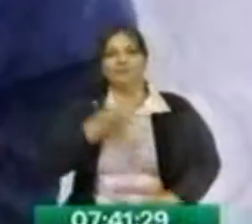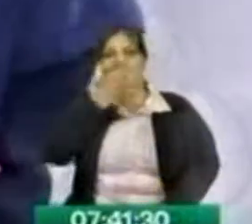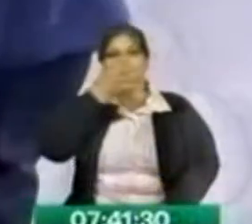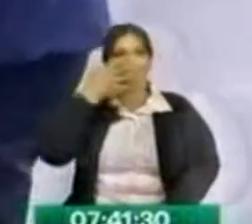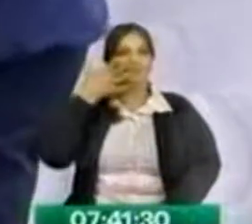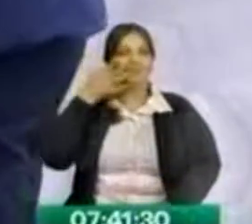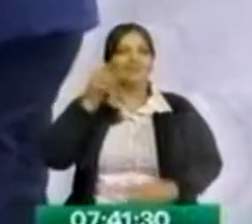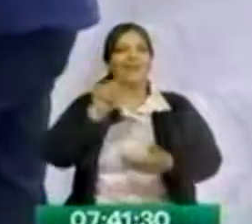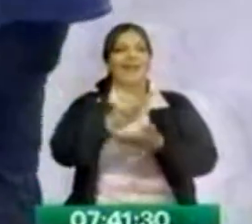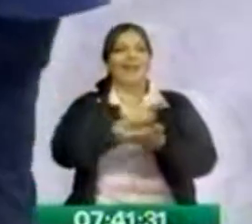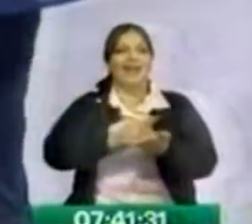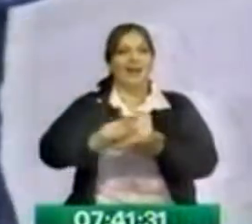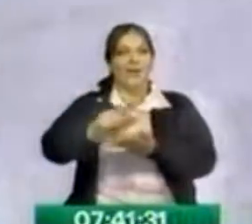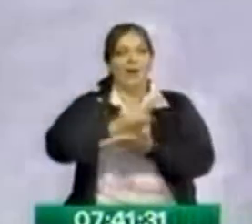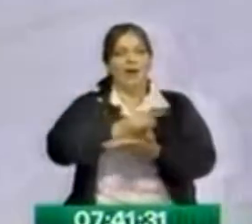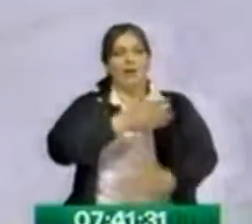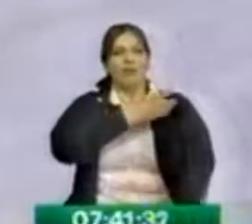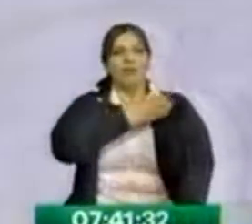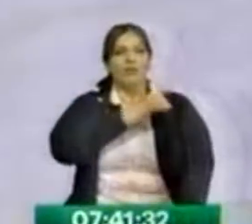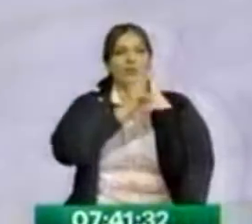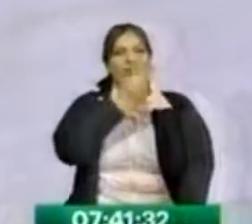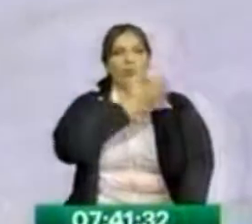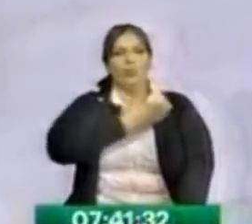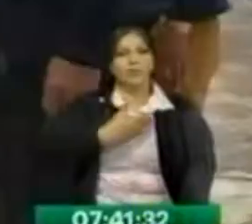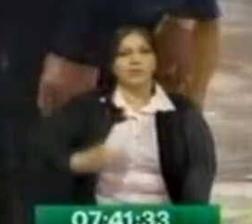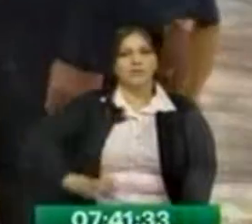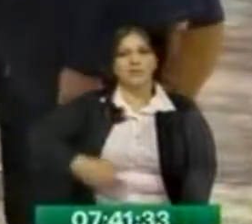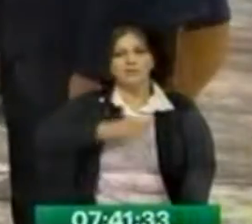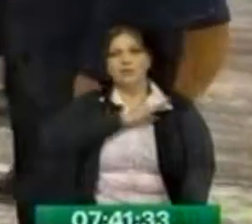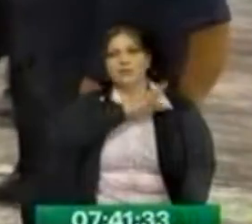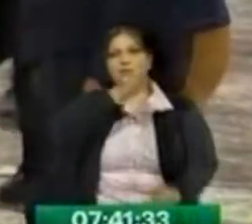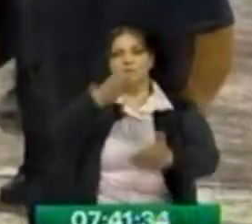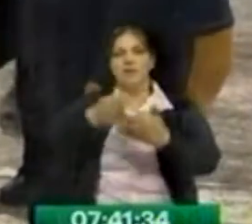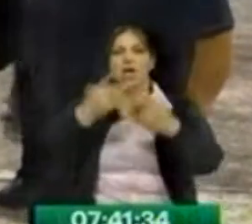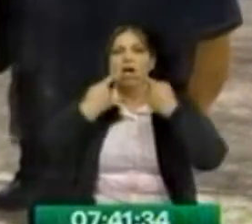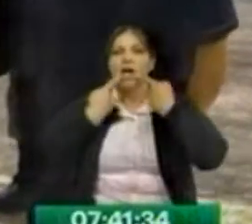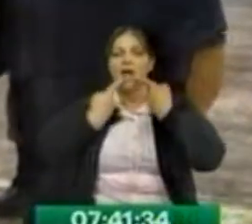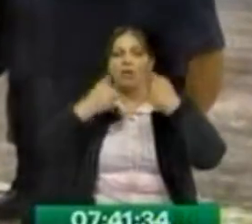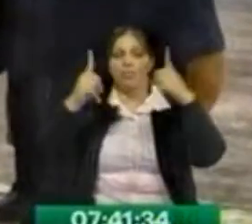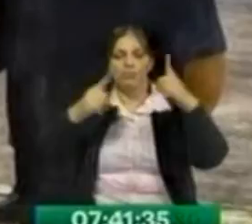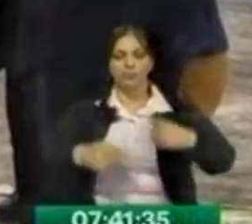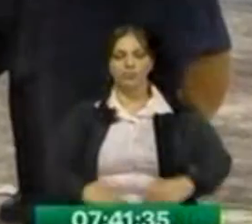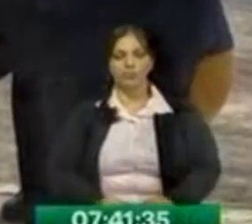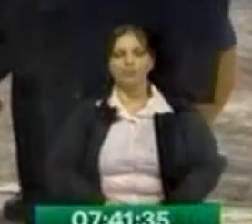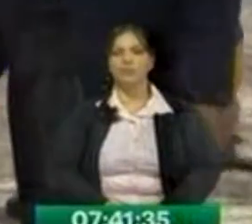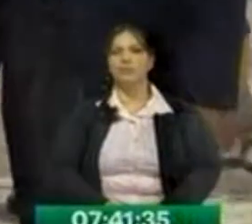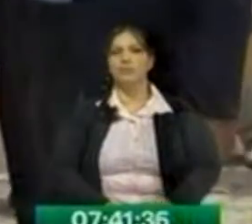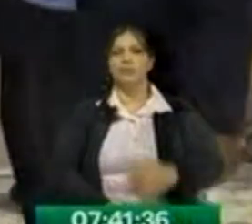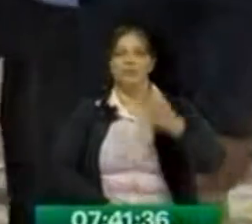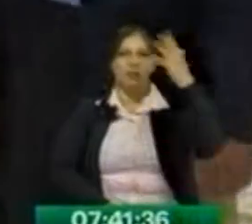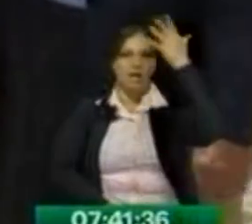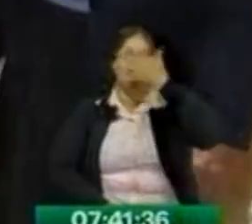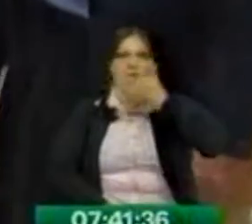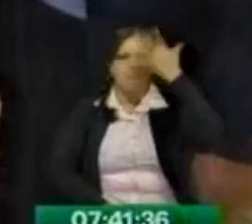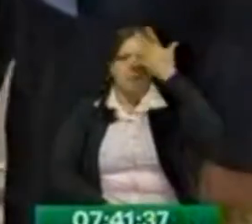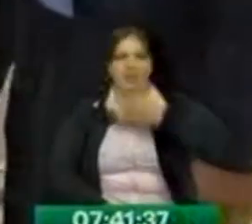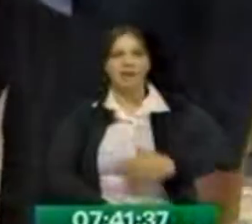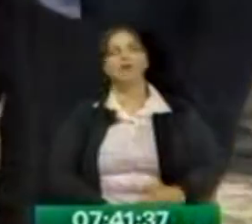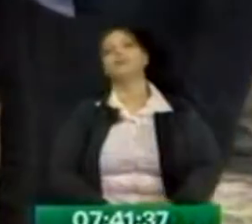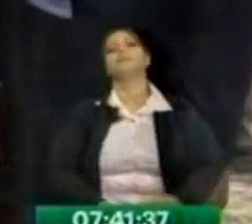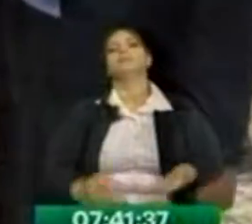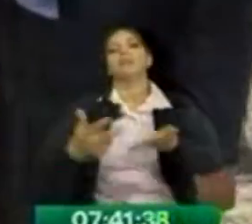el programa beneficiará a 16 gobiernos autónomos descentralizados municipales de esmeraldas carchi imbabura y sucumbíos